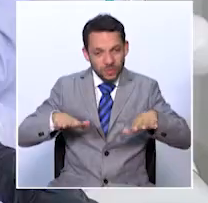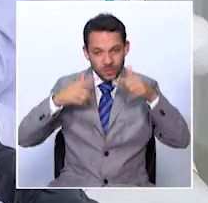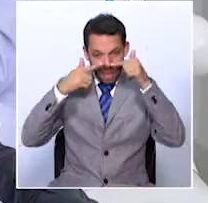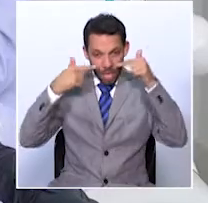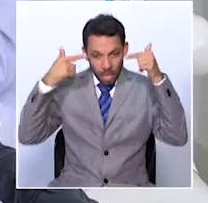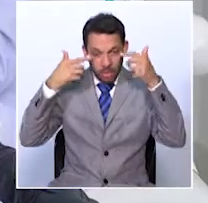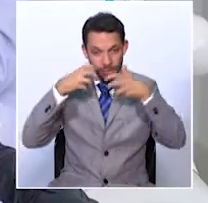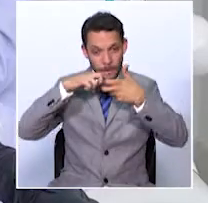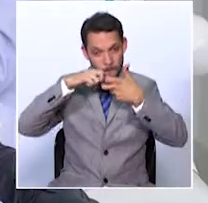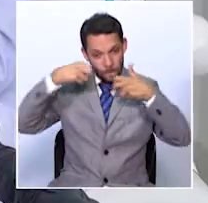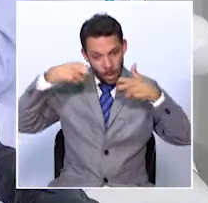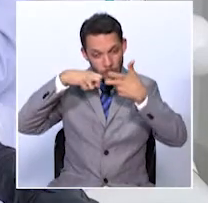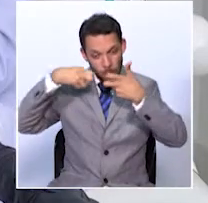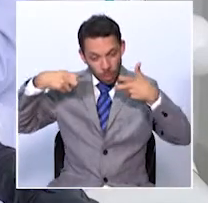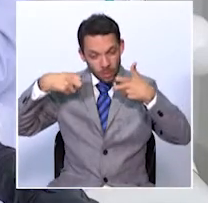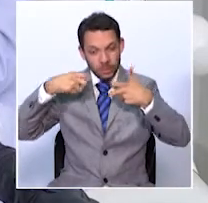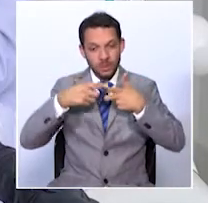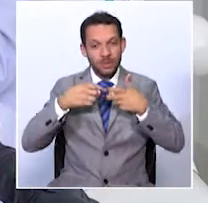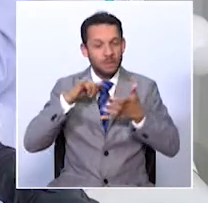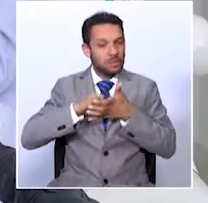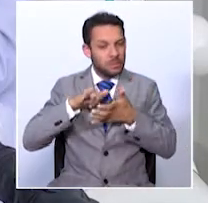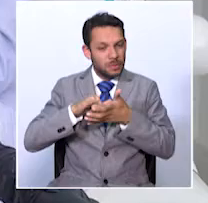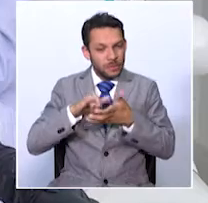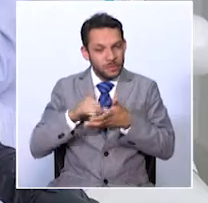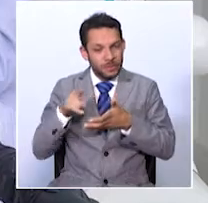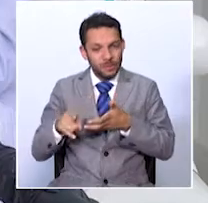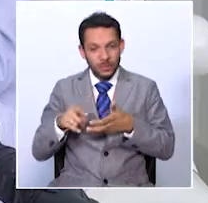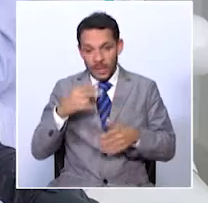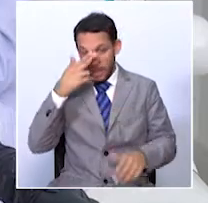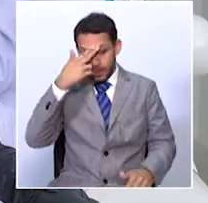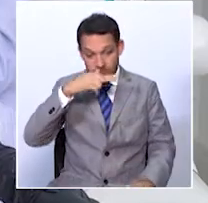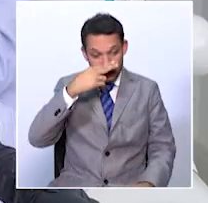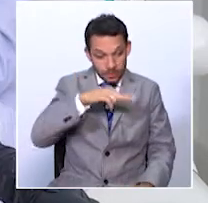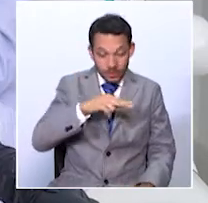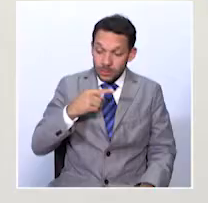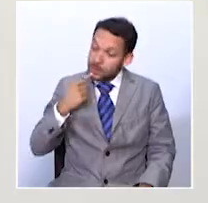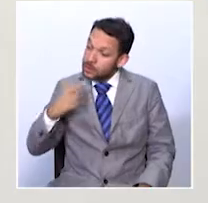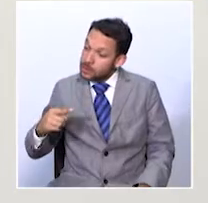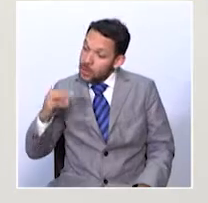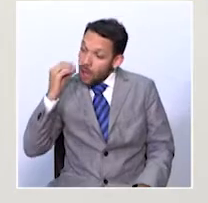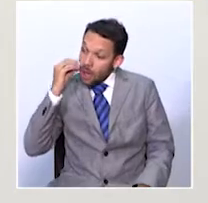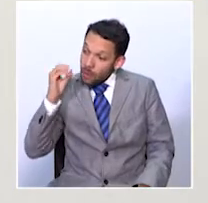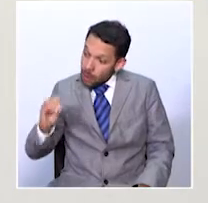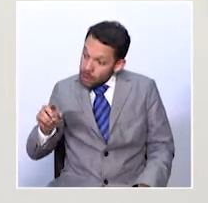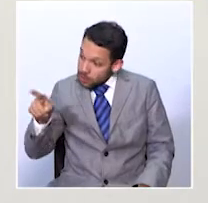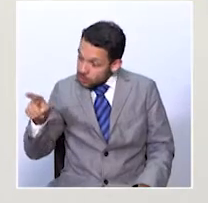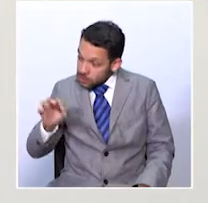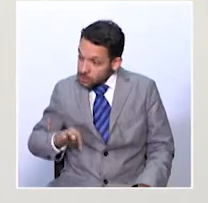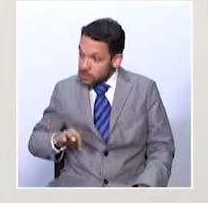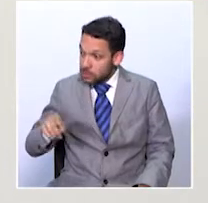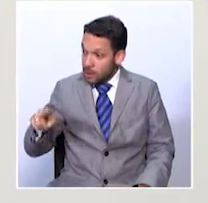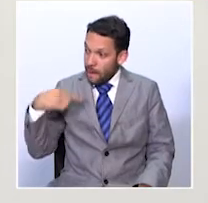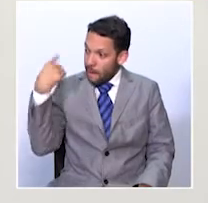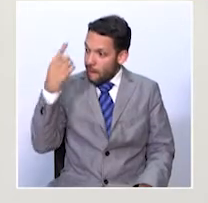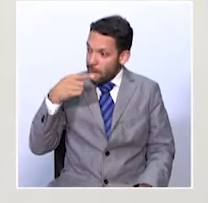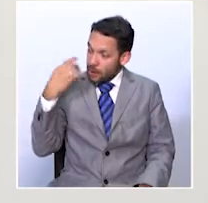elasticidad, es una piel en donde, por ejemplo, viene el nietecito y le dice al abuelito, dice que, ay, mira mi abuelito cómo se queda con el ojo abierto,